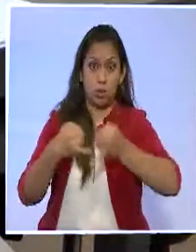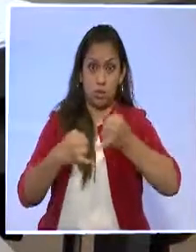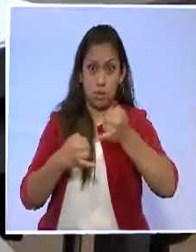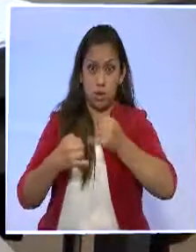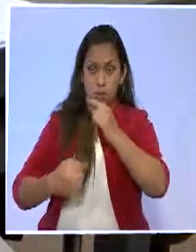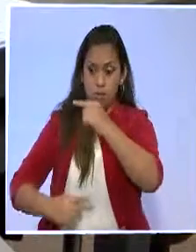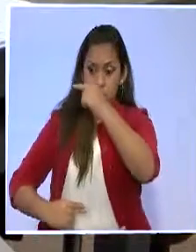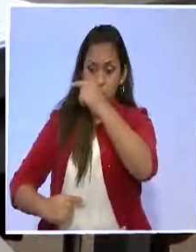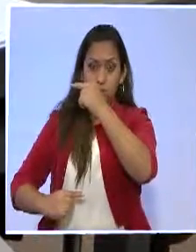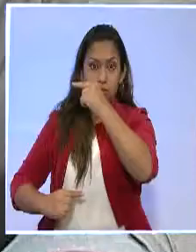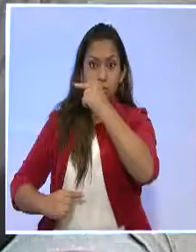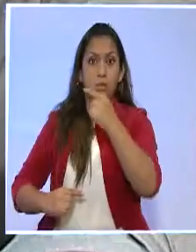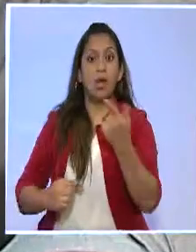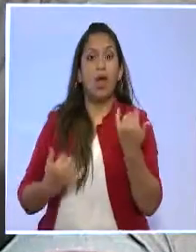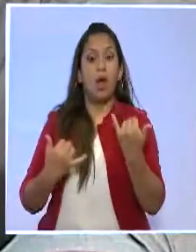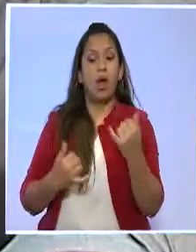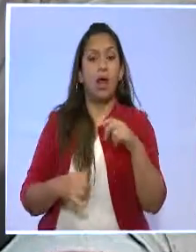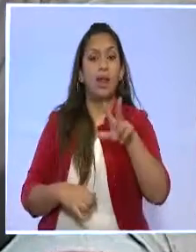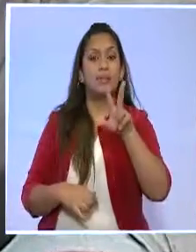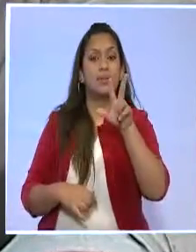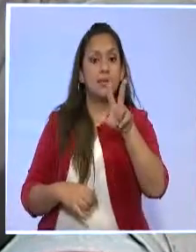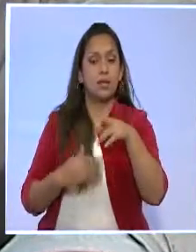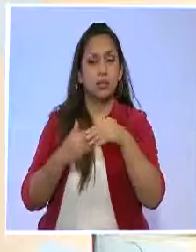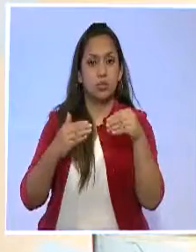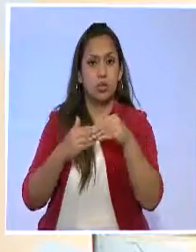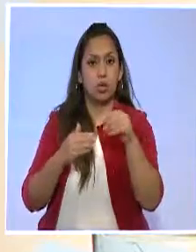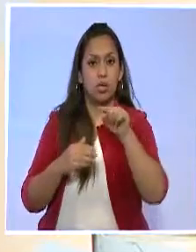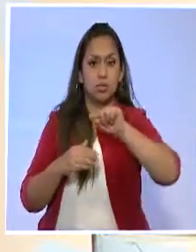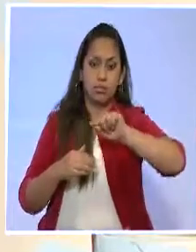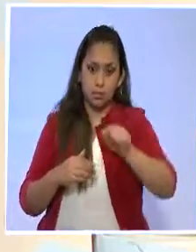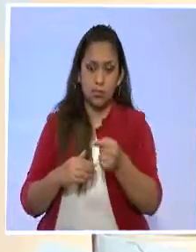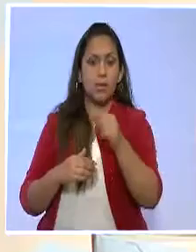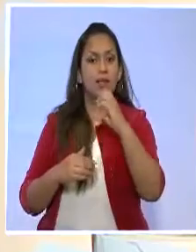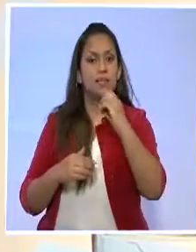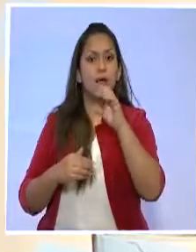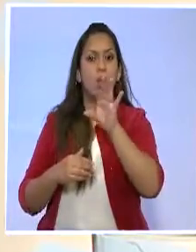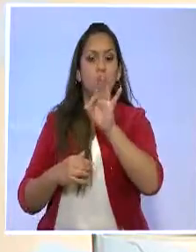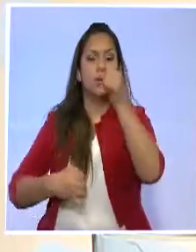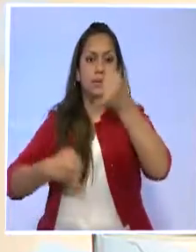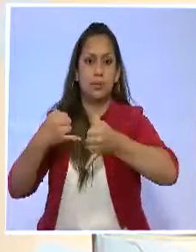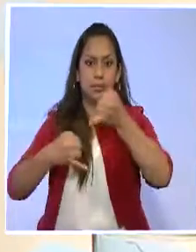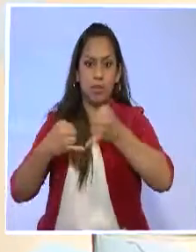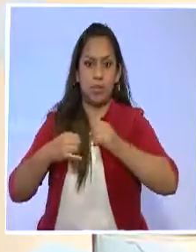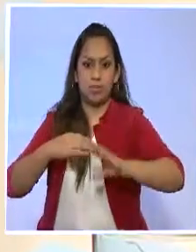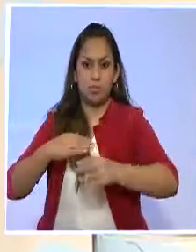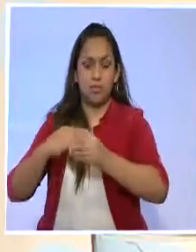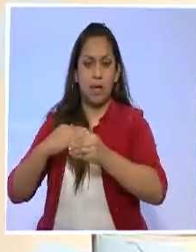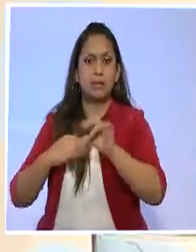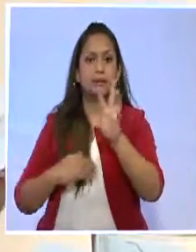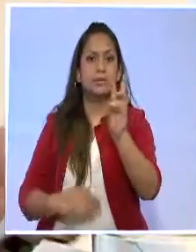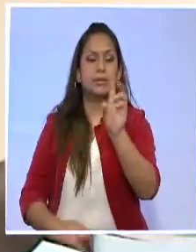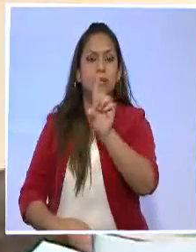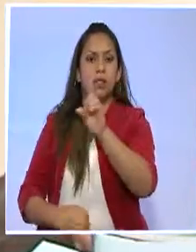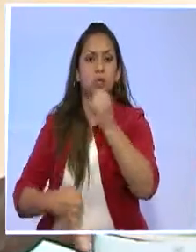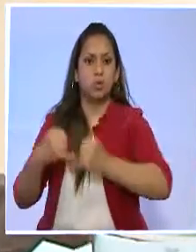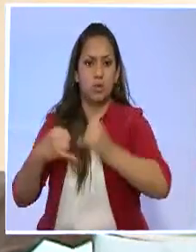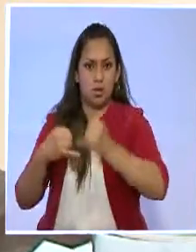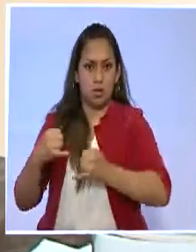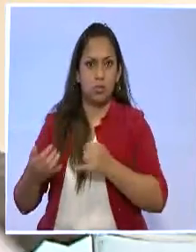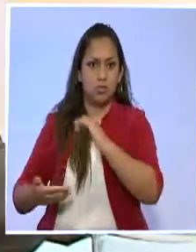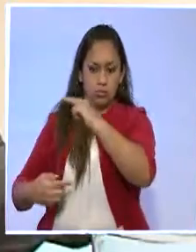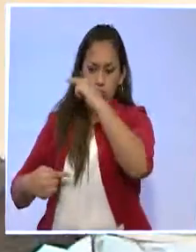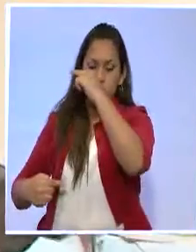pasaría a ser tres dólares 09 centavos con 61 centavos de diferencia entonces como vemos